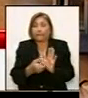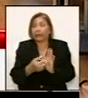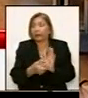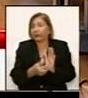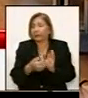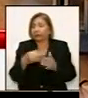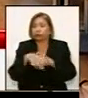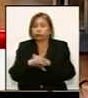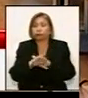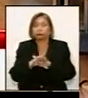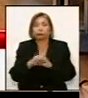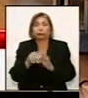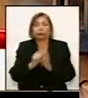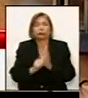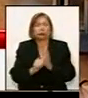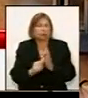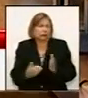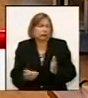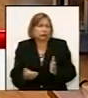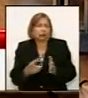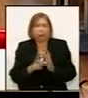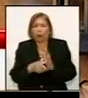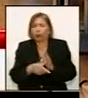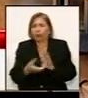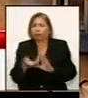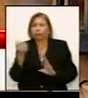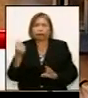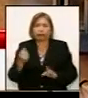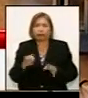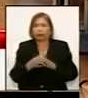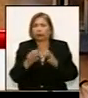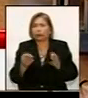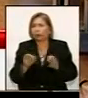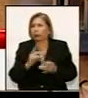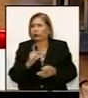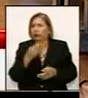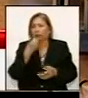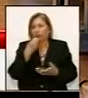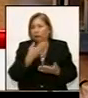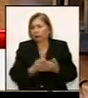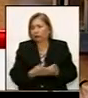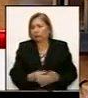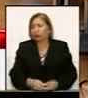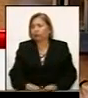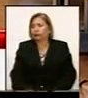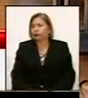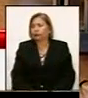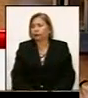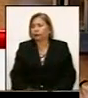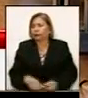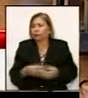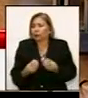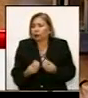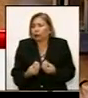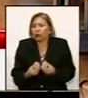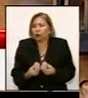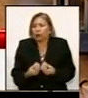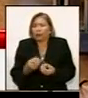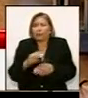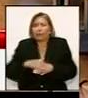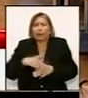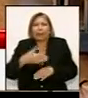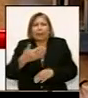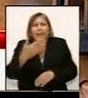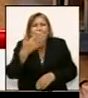comisión archiva una denuncia y luego la permanente la reabre, eso es absolutamente antirreglamentario. Pero ¿cómo después de 53 denuncias